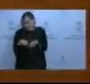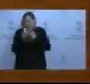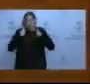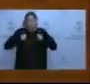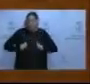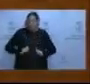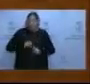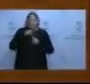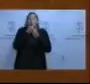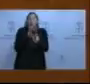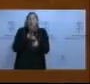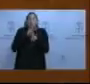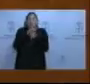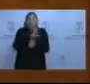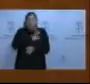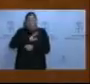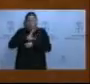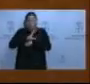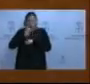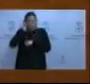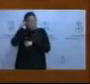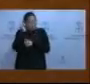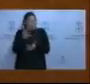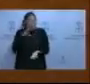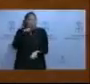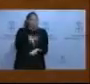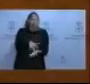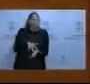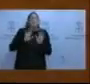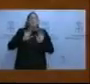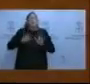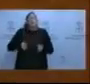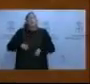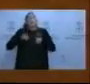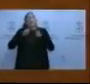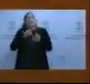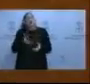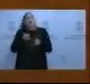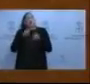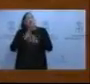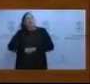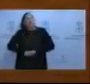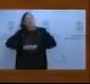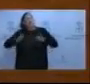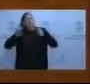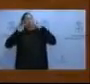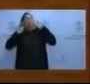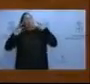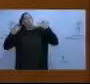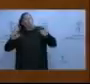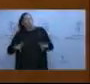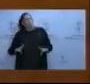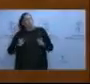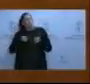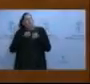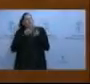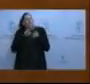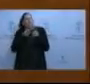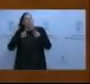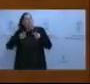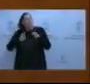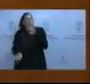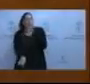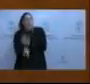señora consejera, ¿no? Pero hay un dato cierto y objetivo, que es que tenemos un nuevo informe de la sindicatura que lo